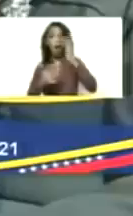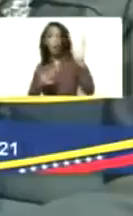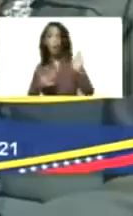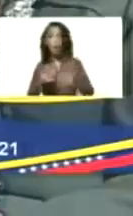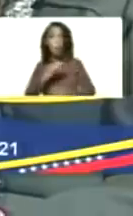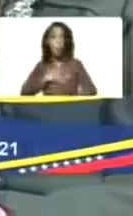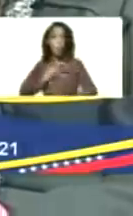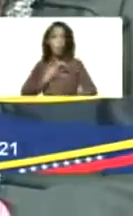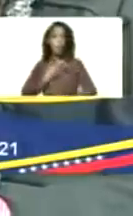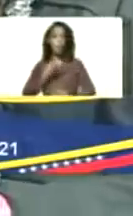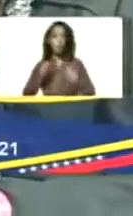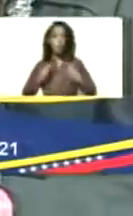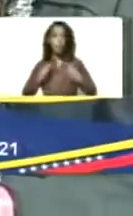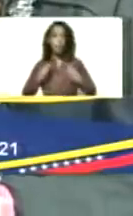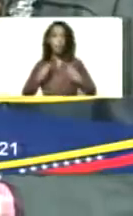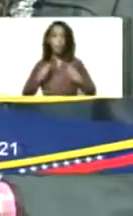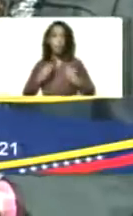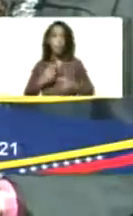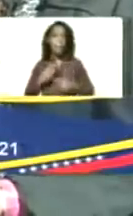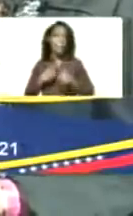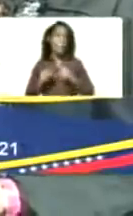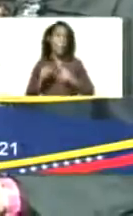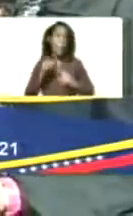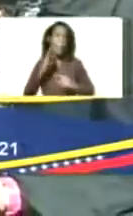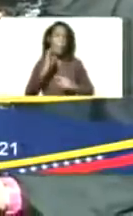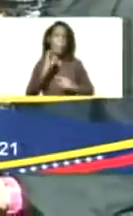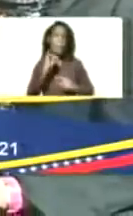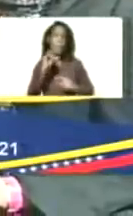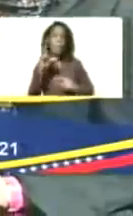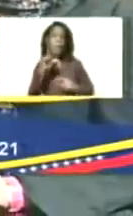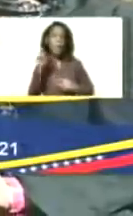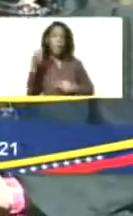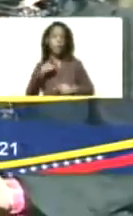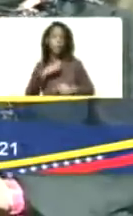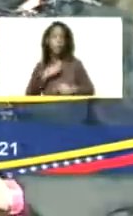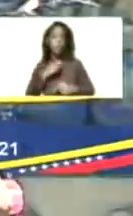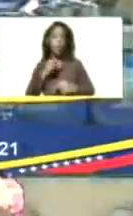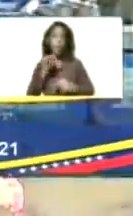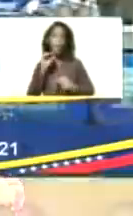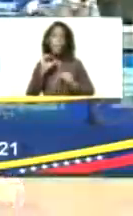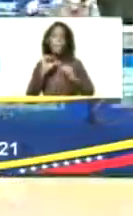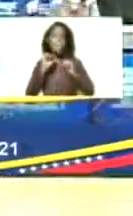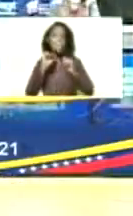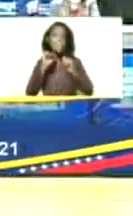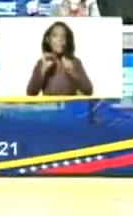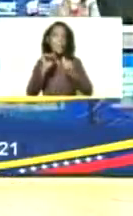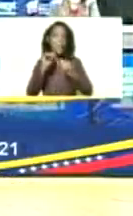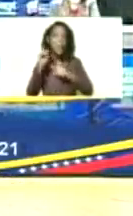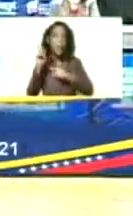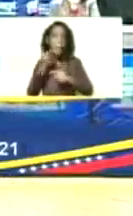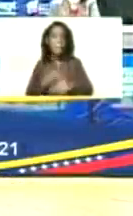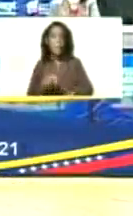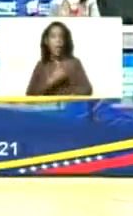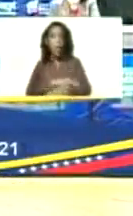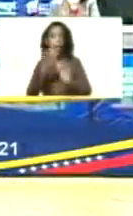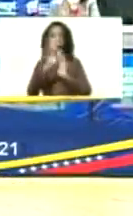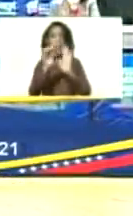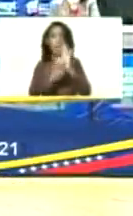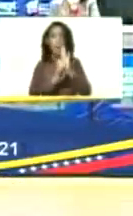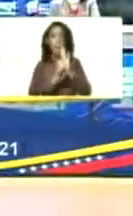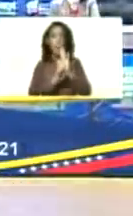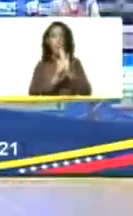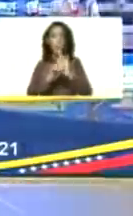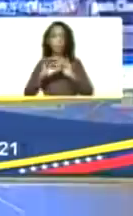poder vivir. Pero Bill Gates decía que apenas estábamos viendo el inicio de la peor etapa de la pandemia.